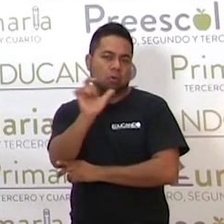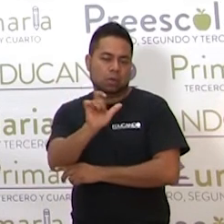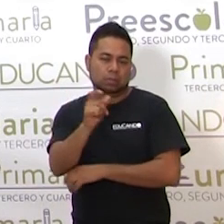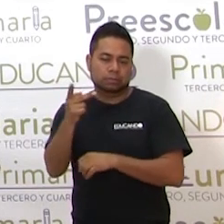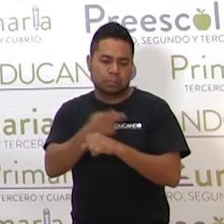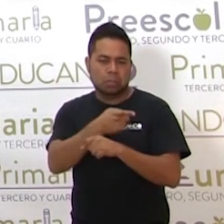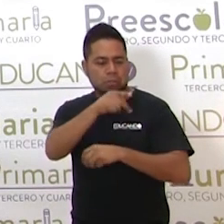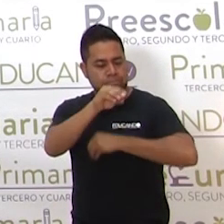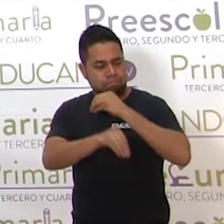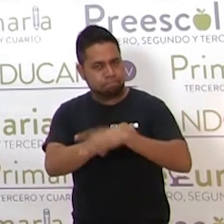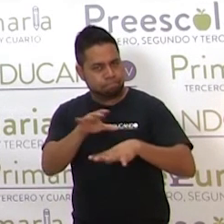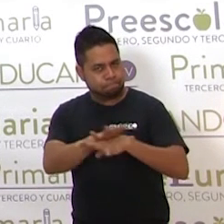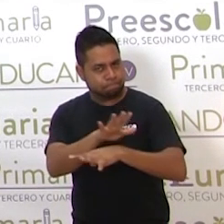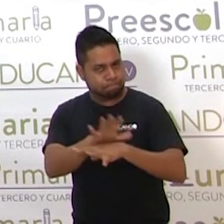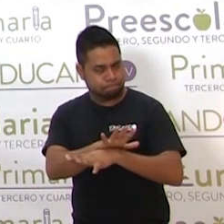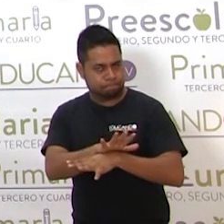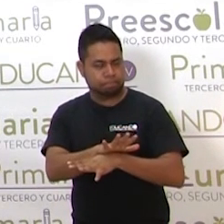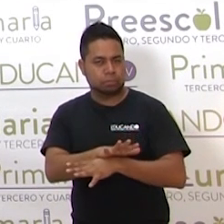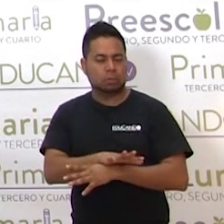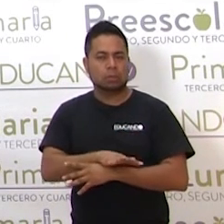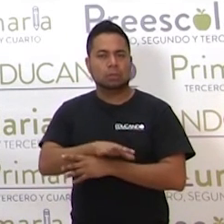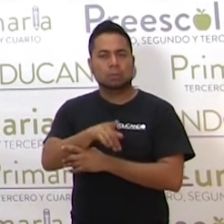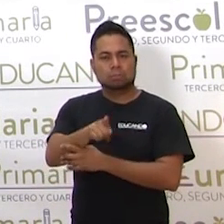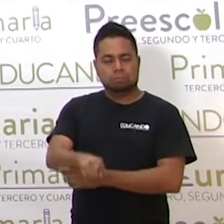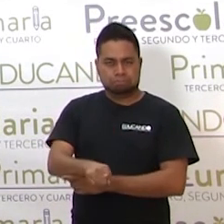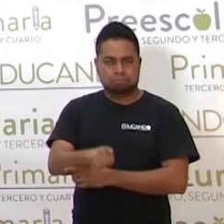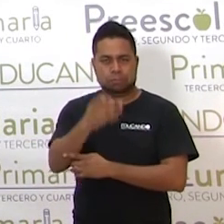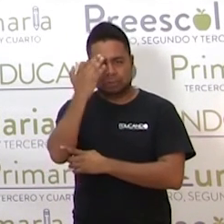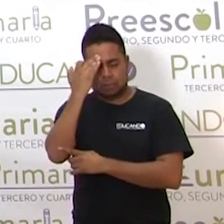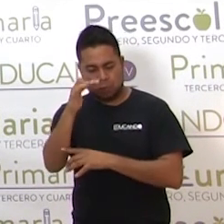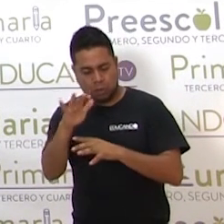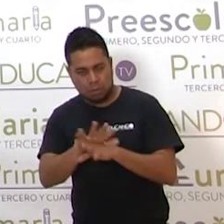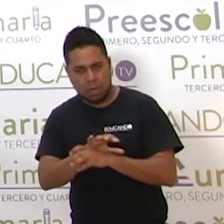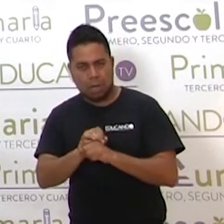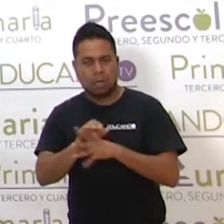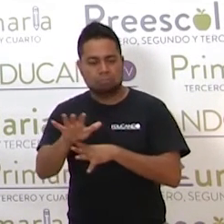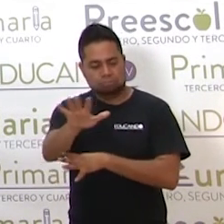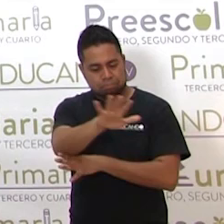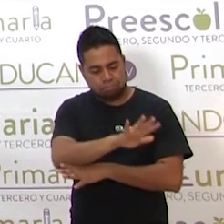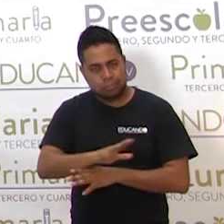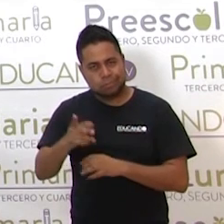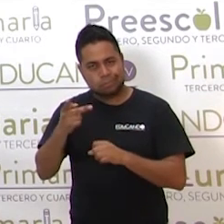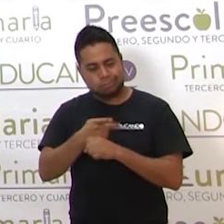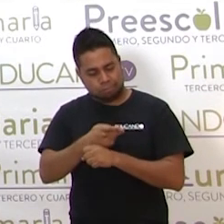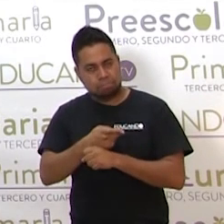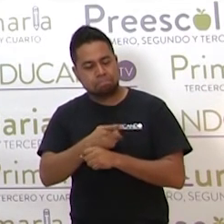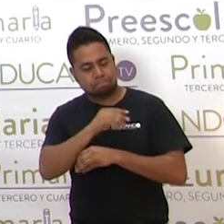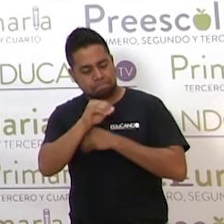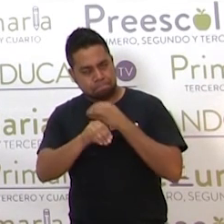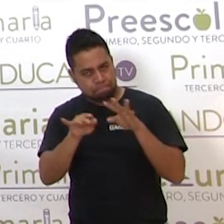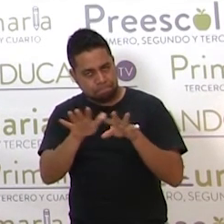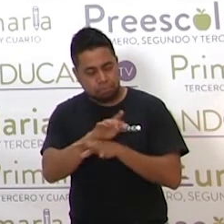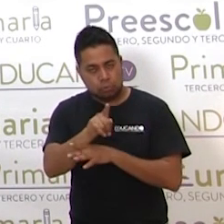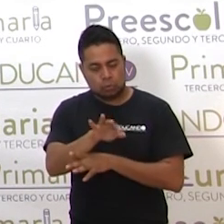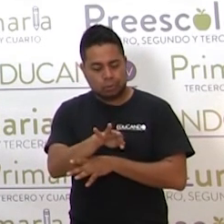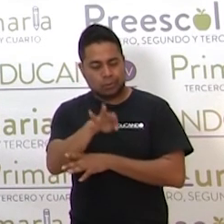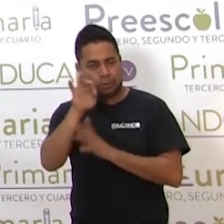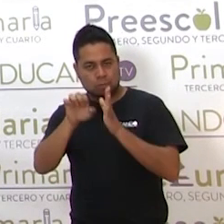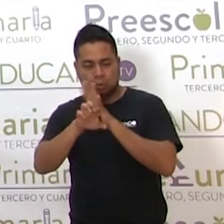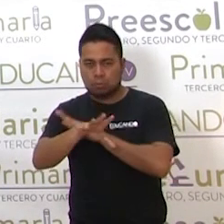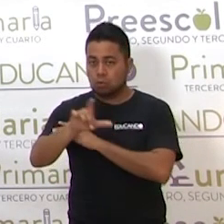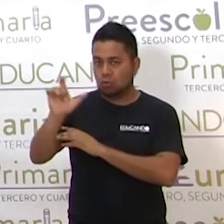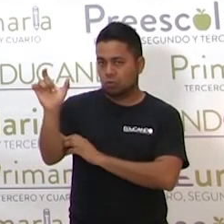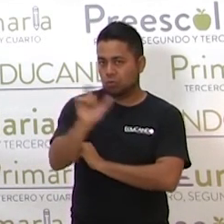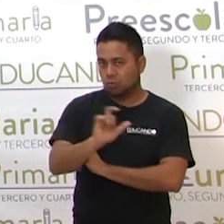acciones. ¿Van a modificar el tiempo? ¿Van a modificar el ambiente físico? Ahí tendrían que elegir ustedes entre la